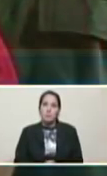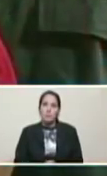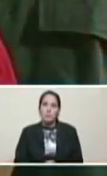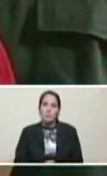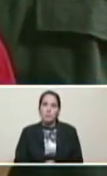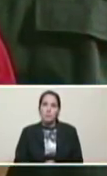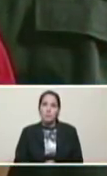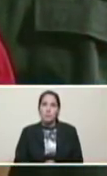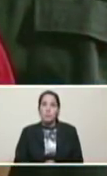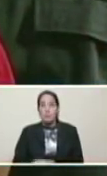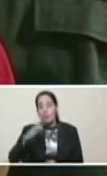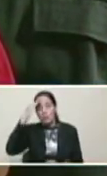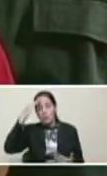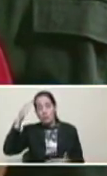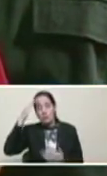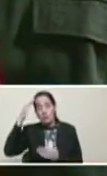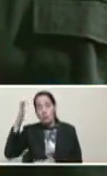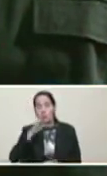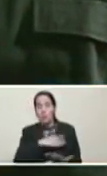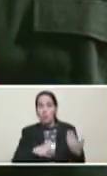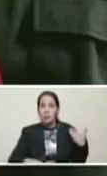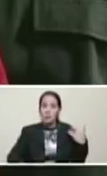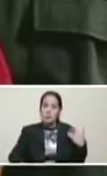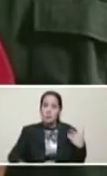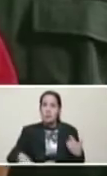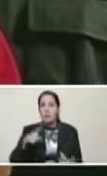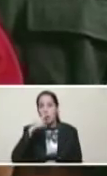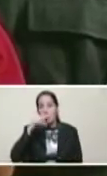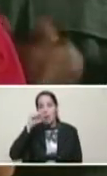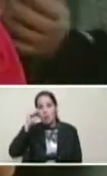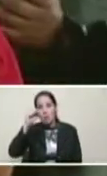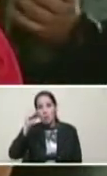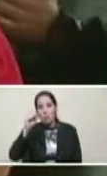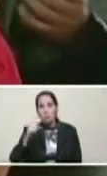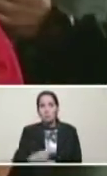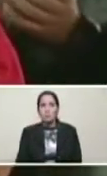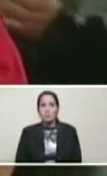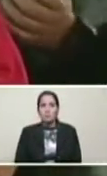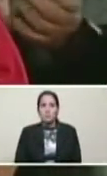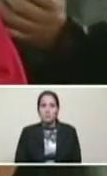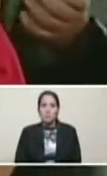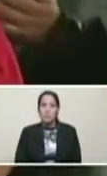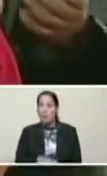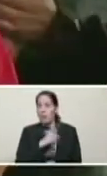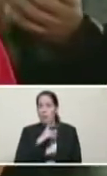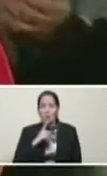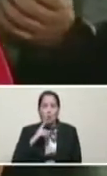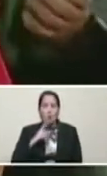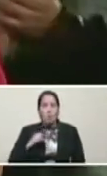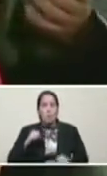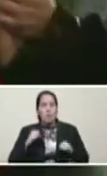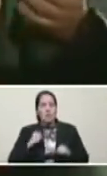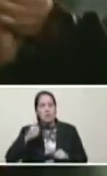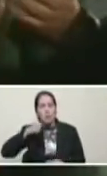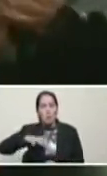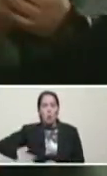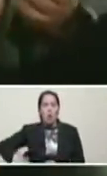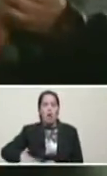así es saludo presidente nicolás maduro en nombre de este aguerrido